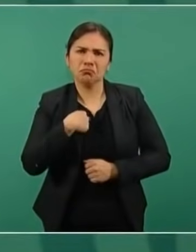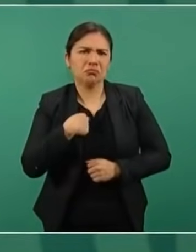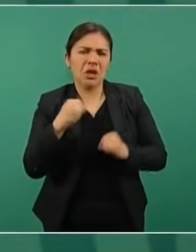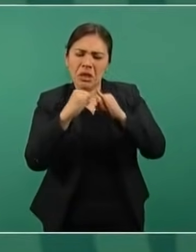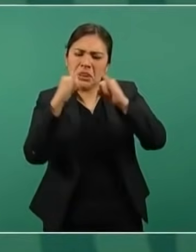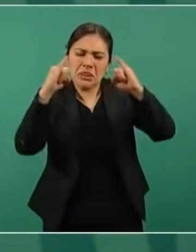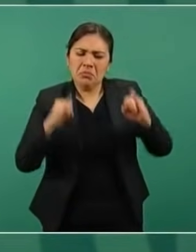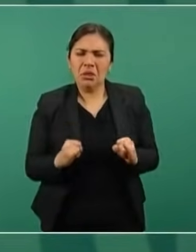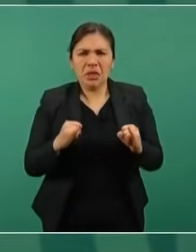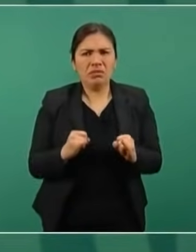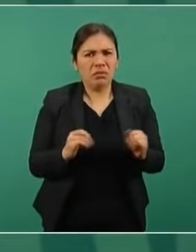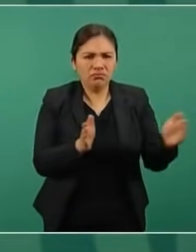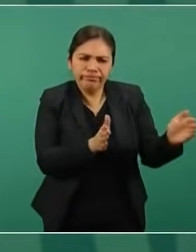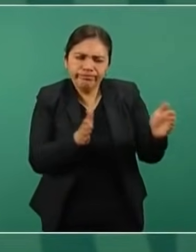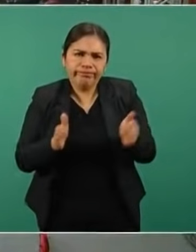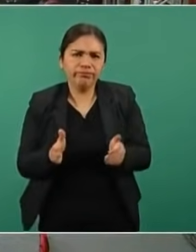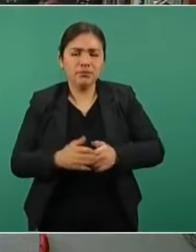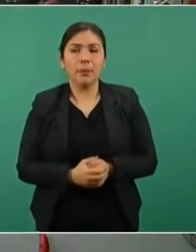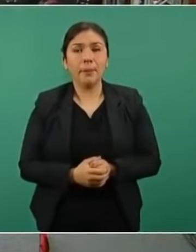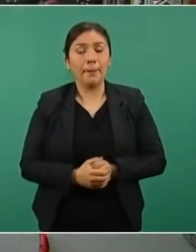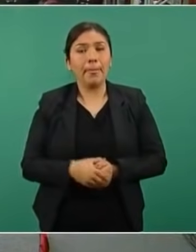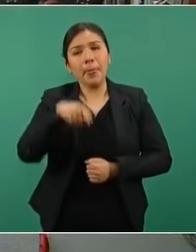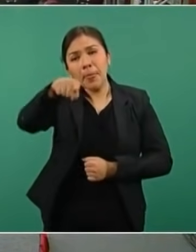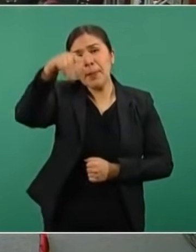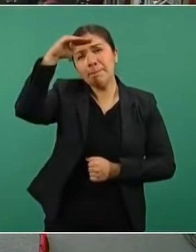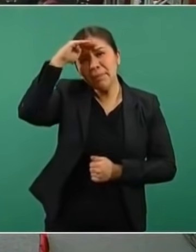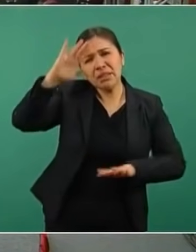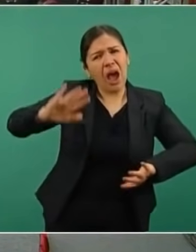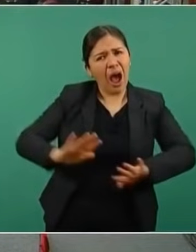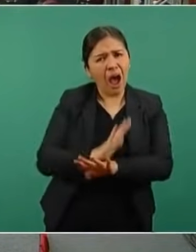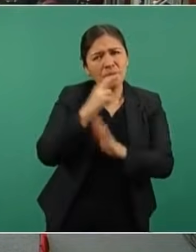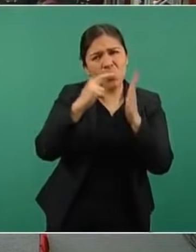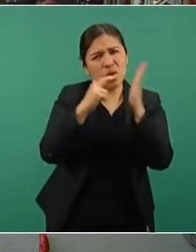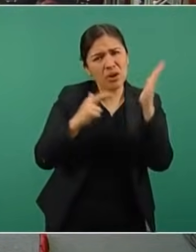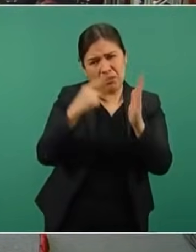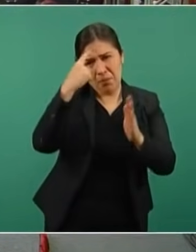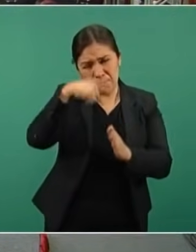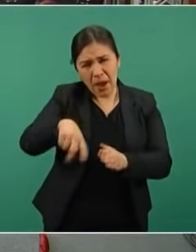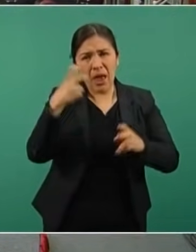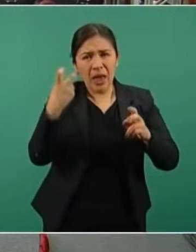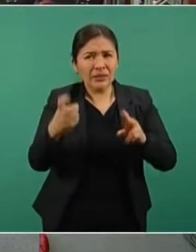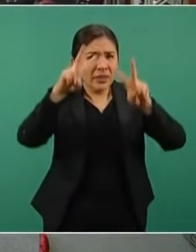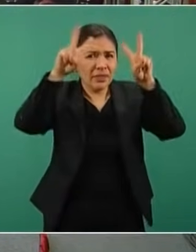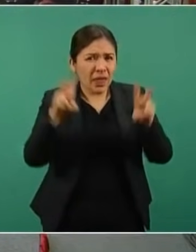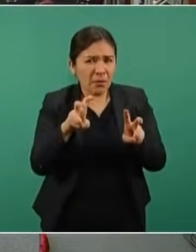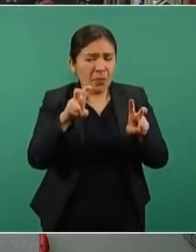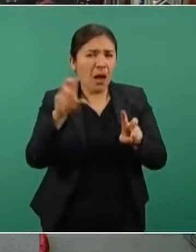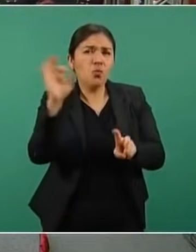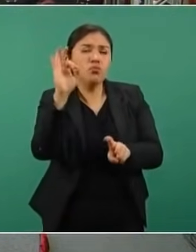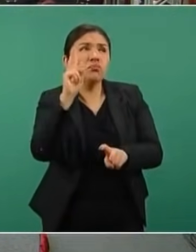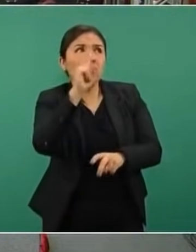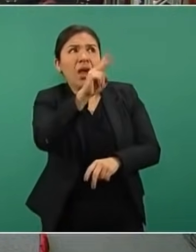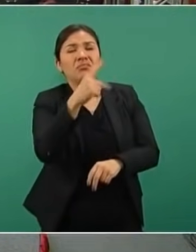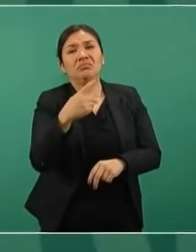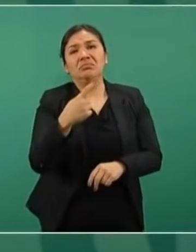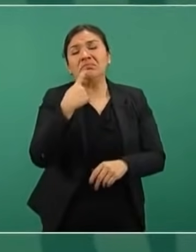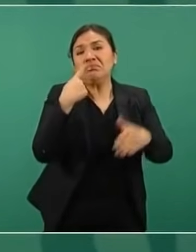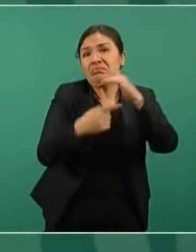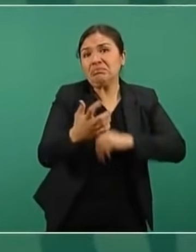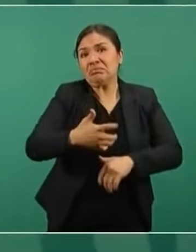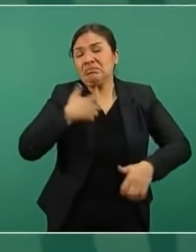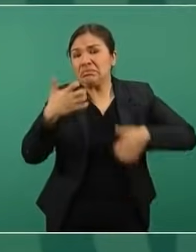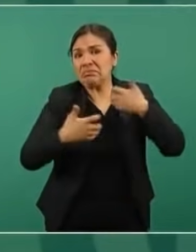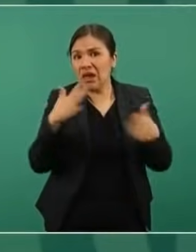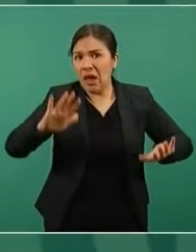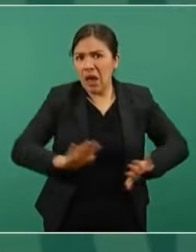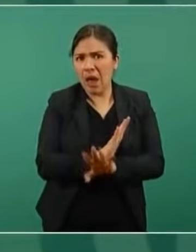independientes. ¿No habría un cambio de postura o de reglas en el tema agrícola a pesar de este reclamo? No,